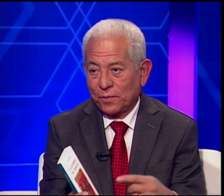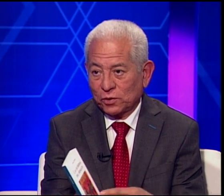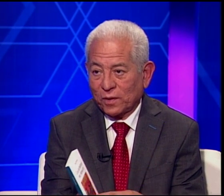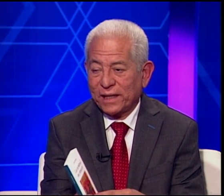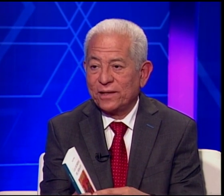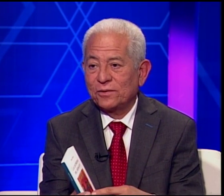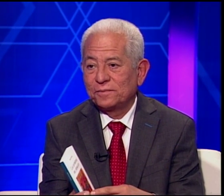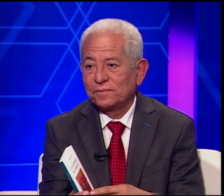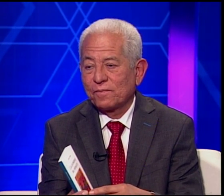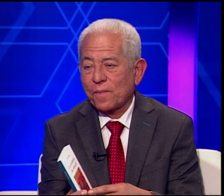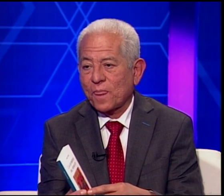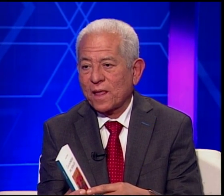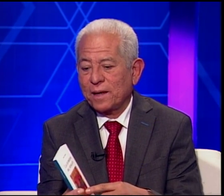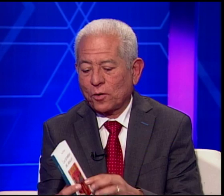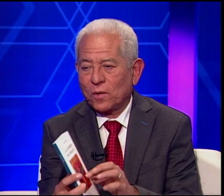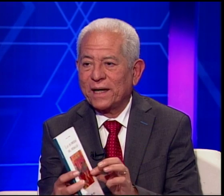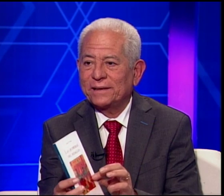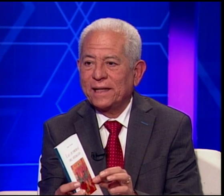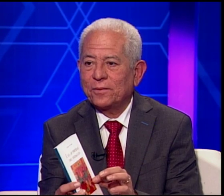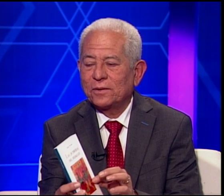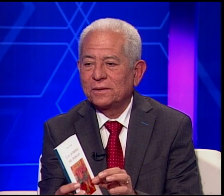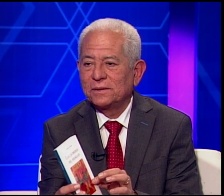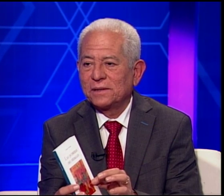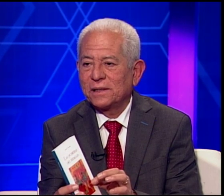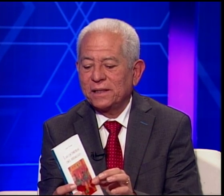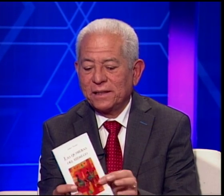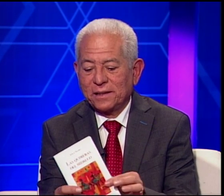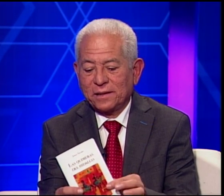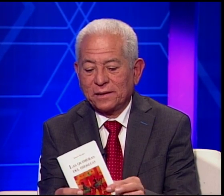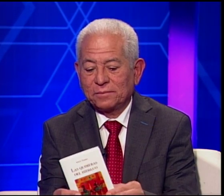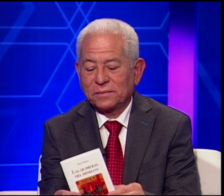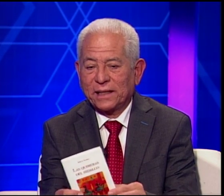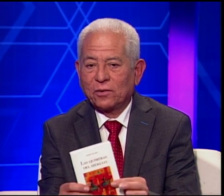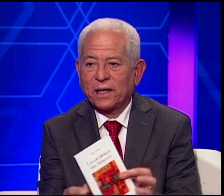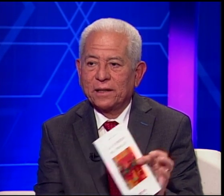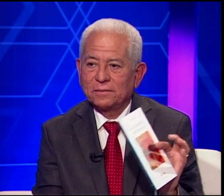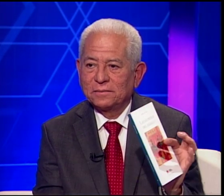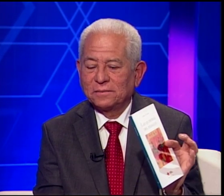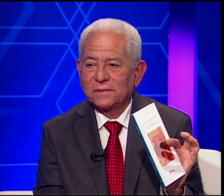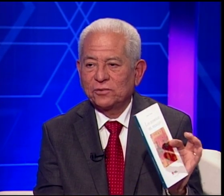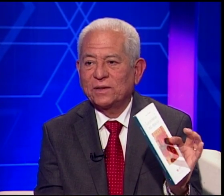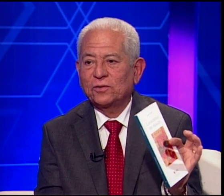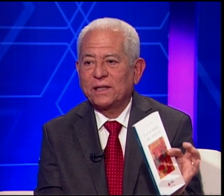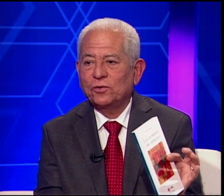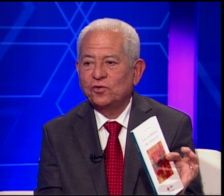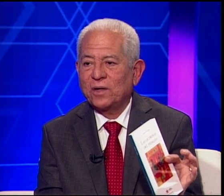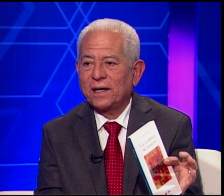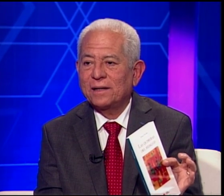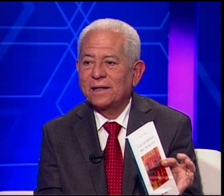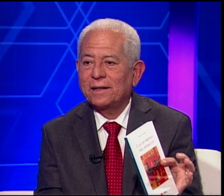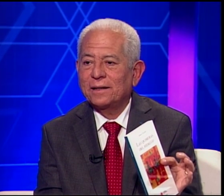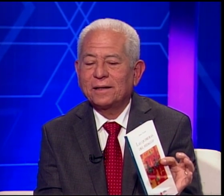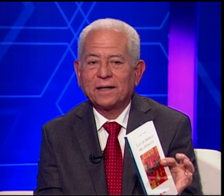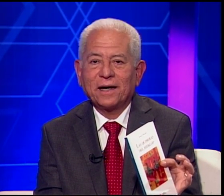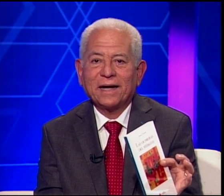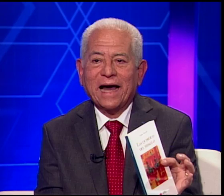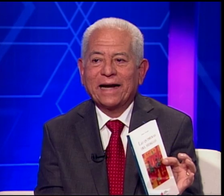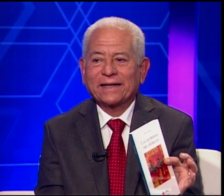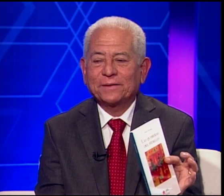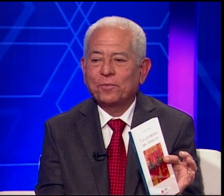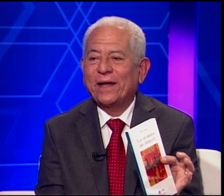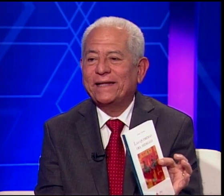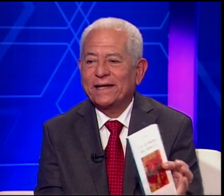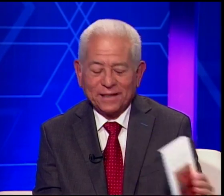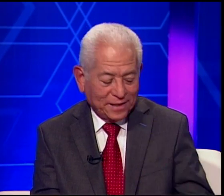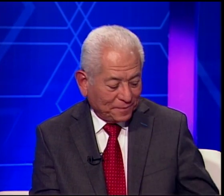norteamericano o puertorriqueño, prologan este libro, y creo que es una contribución al